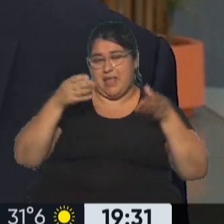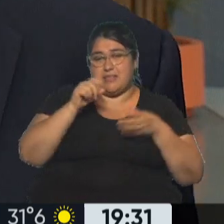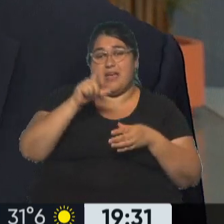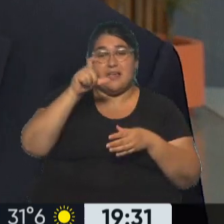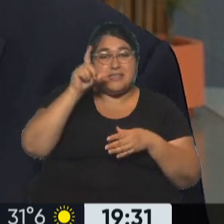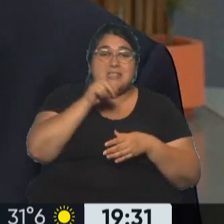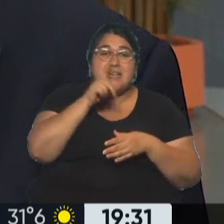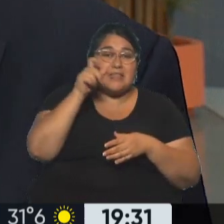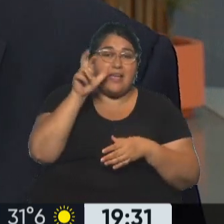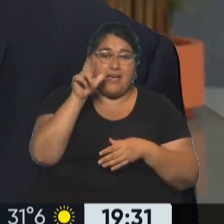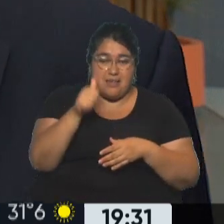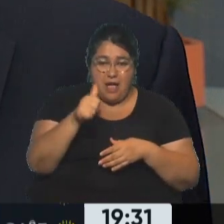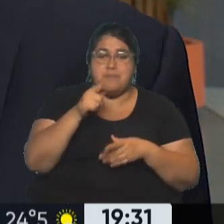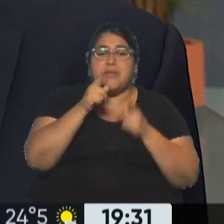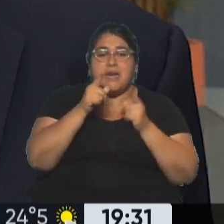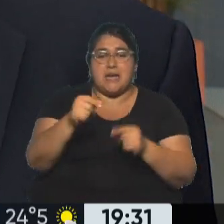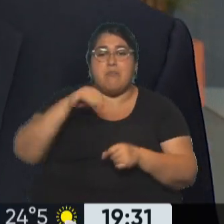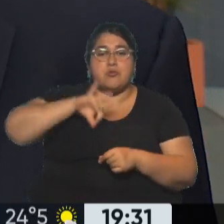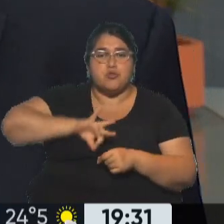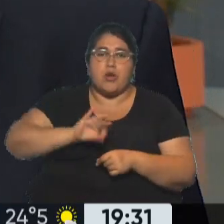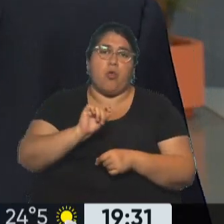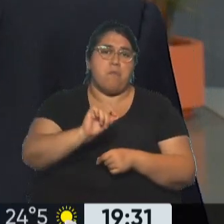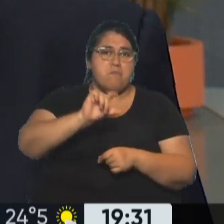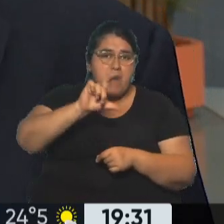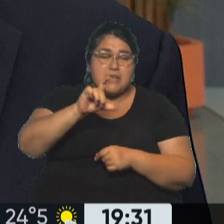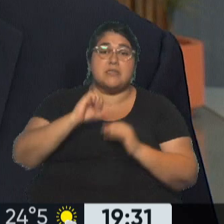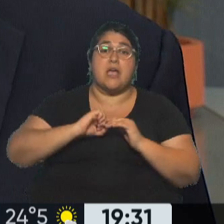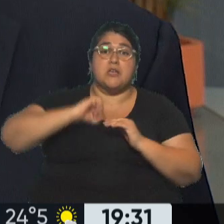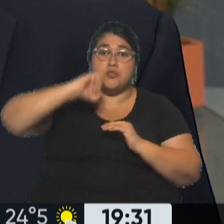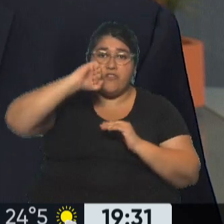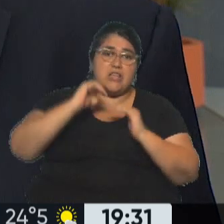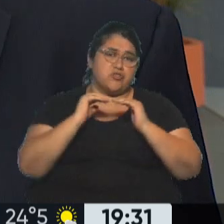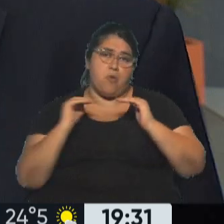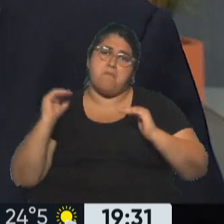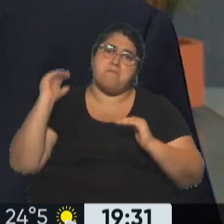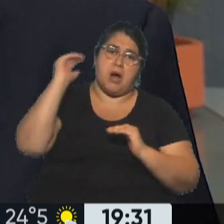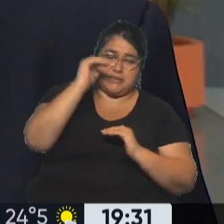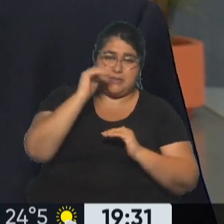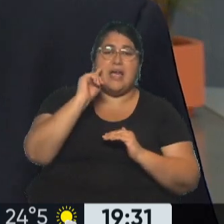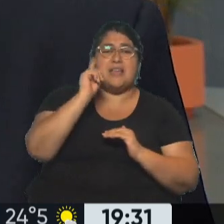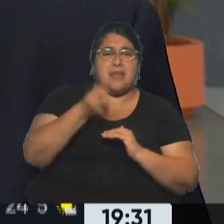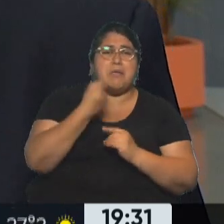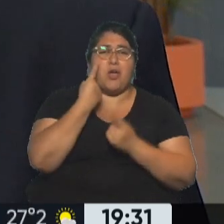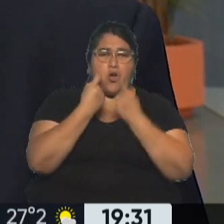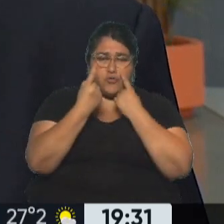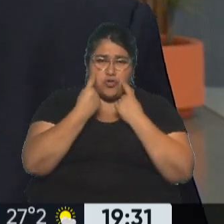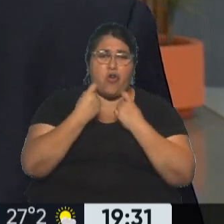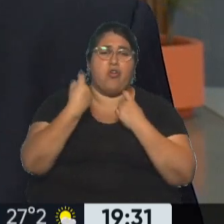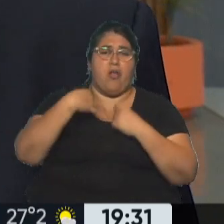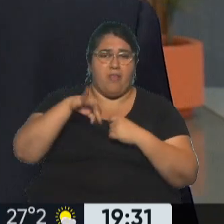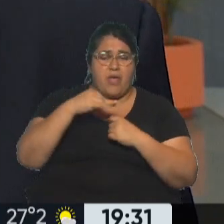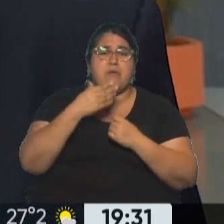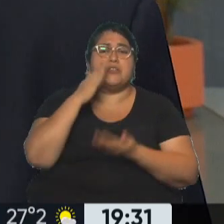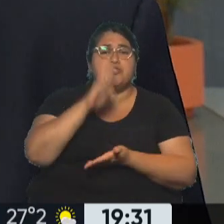CETERA, reclama un aumento de salario que supere la inflación y además revisión permanente, modificación del impuesto